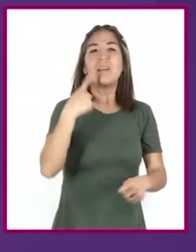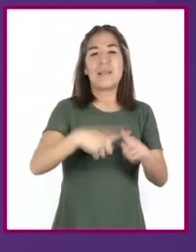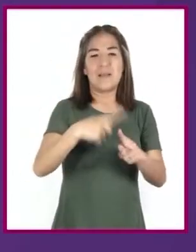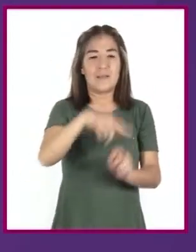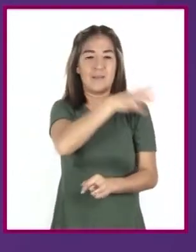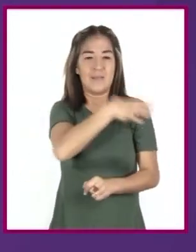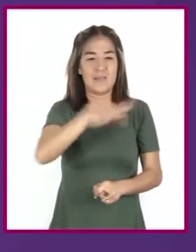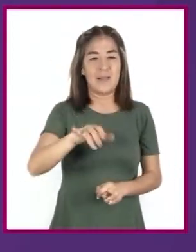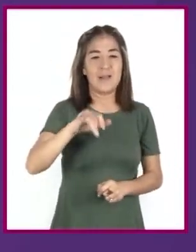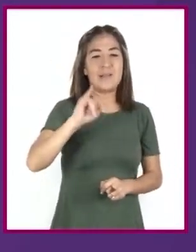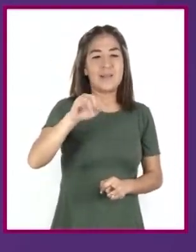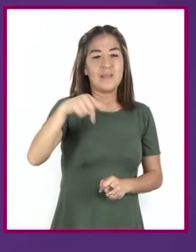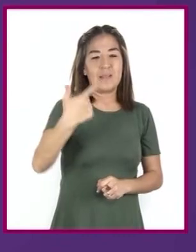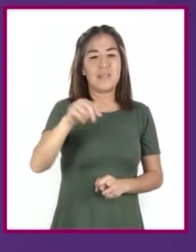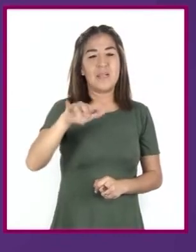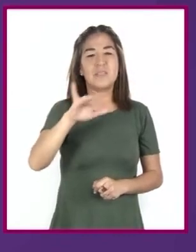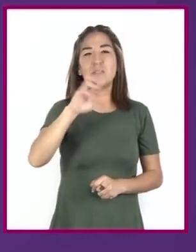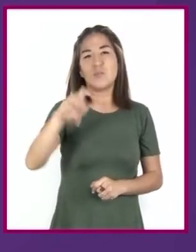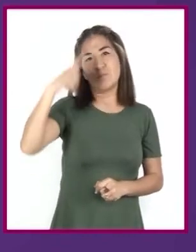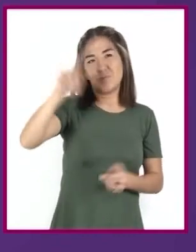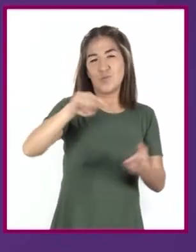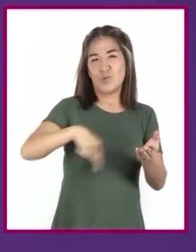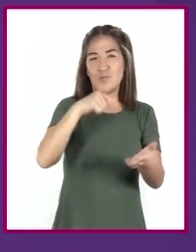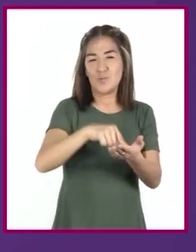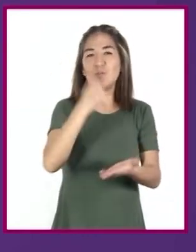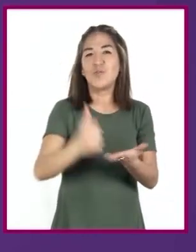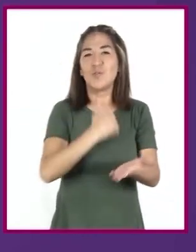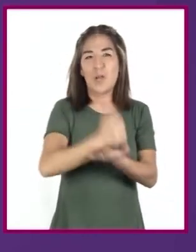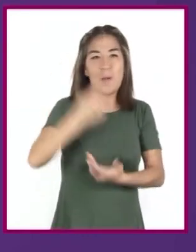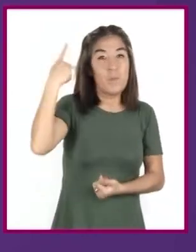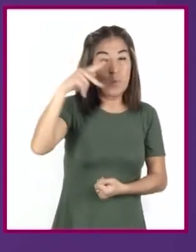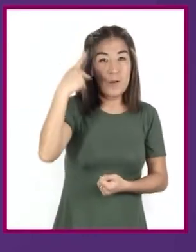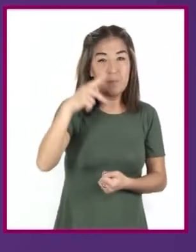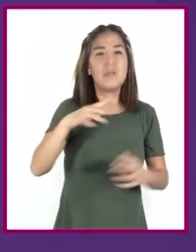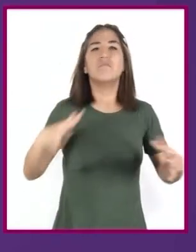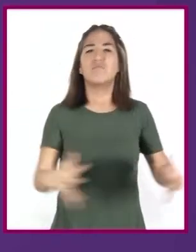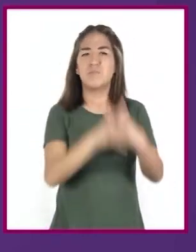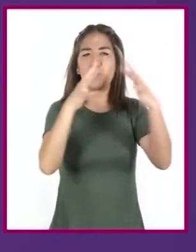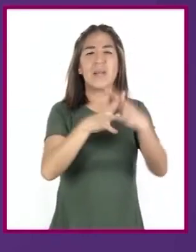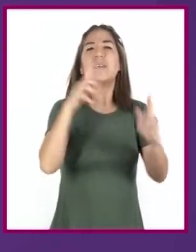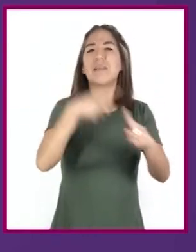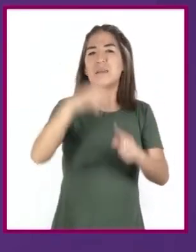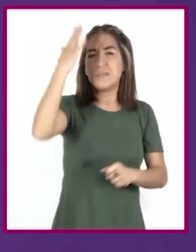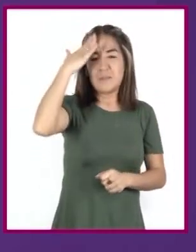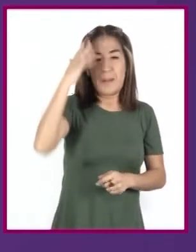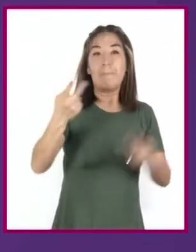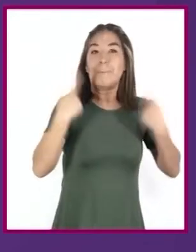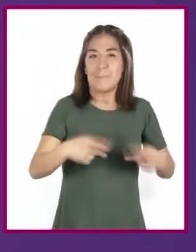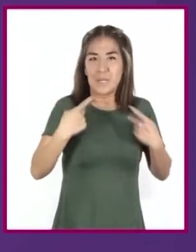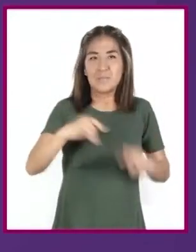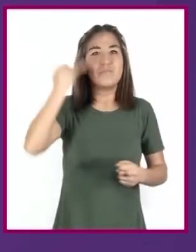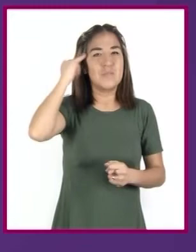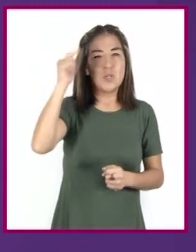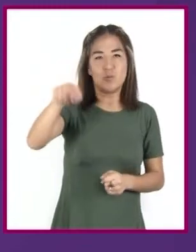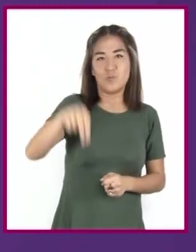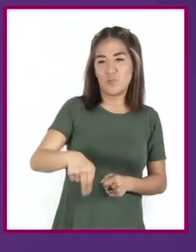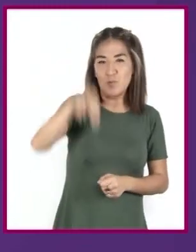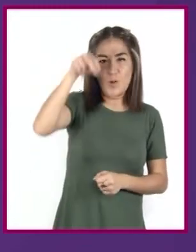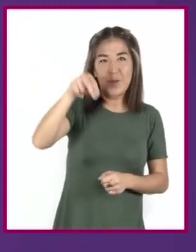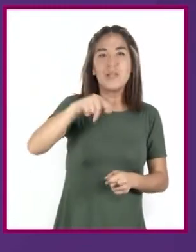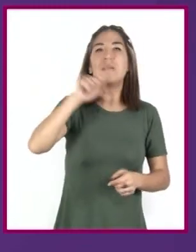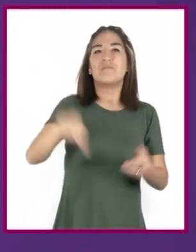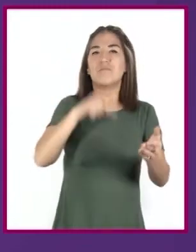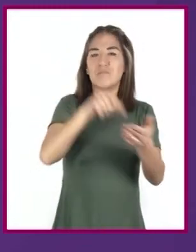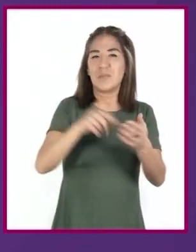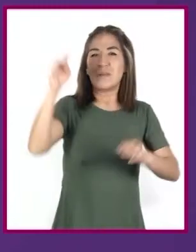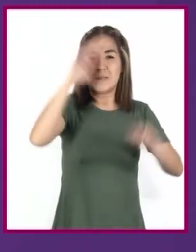Ignacio Zaragoza en la ciudad de Puebla. En el enfrentamiento destacó la participación de indígenas de la Sierra Norte de Puebla